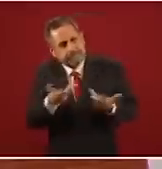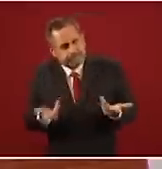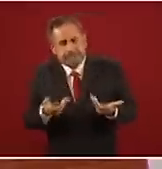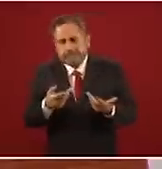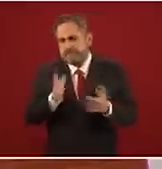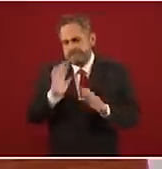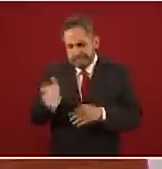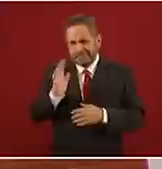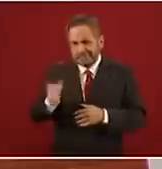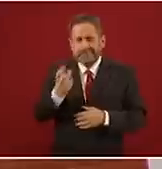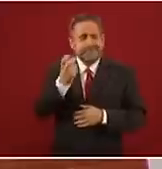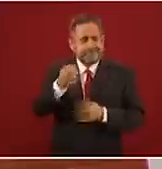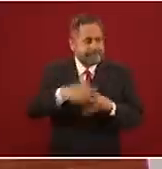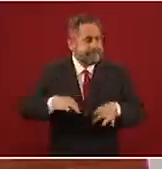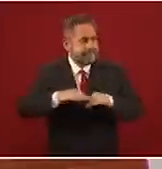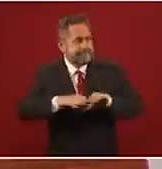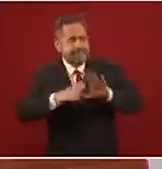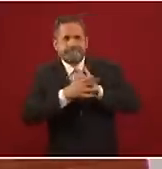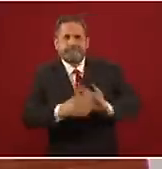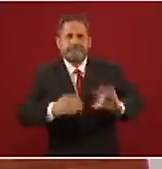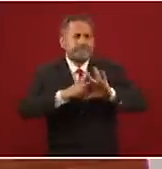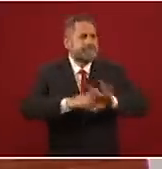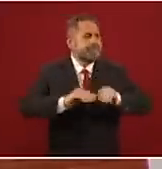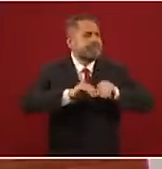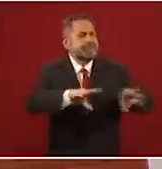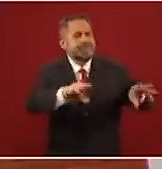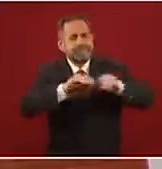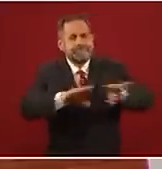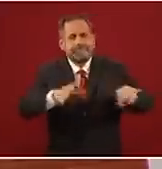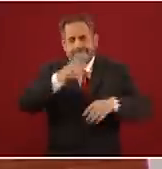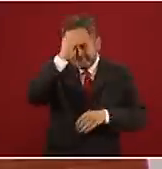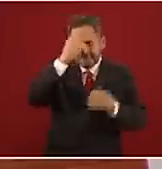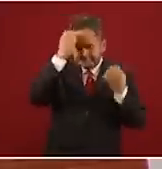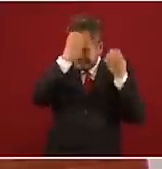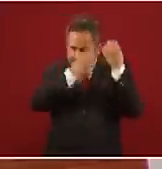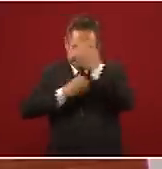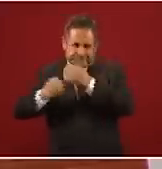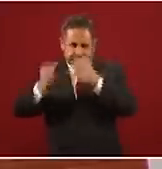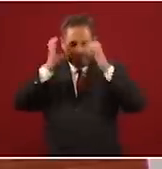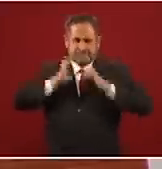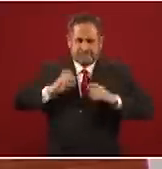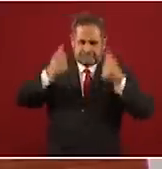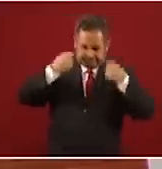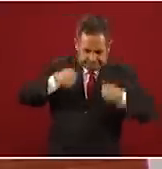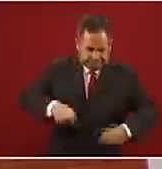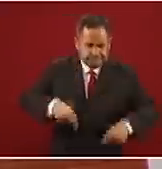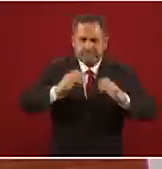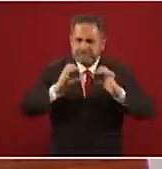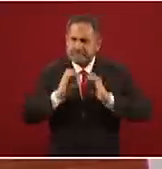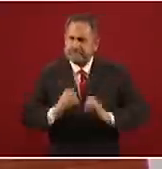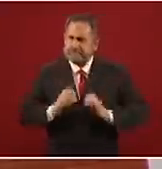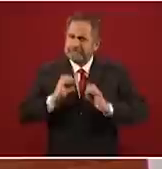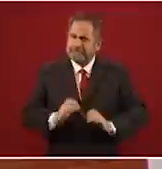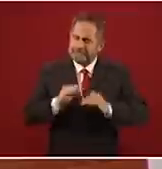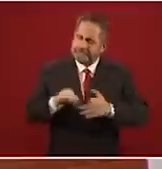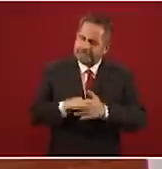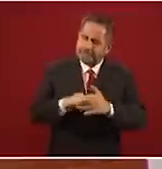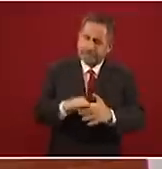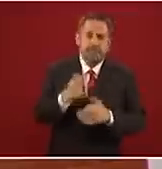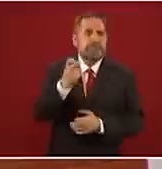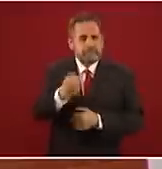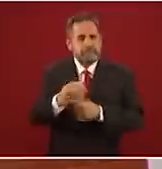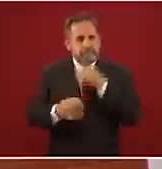ir enseñándole a la gente la importancia que tiene la prevención, estarse checando permanentemente. Este año lo vamos a seguir